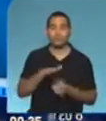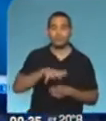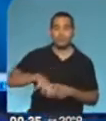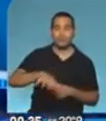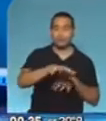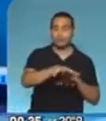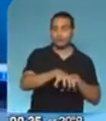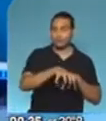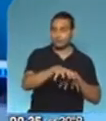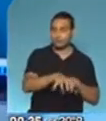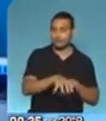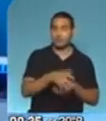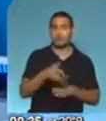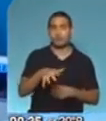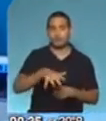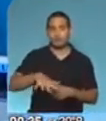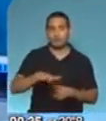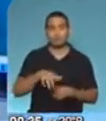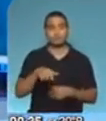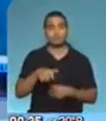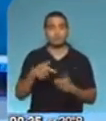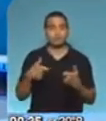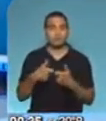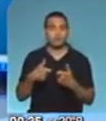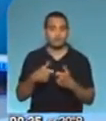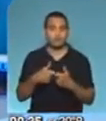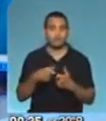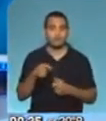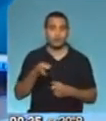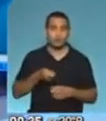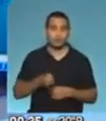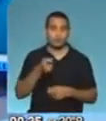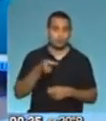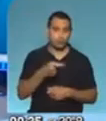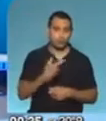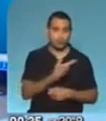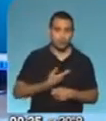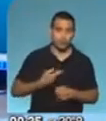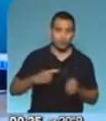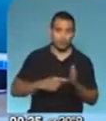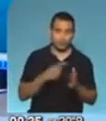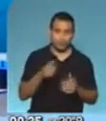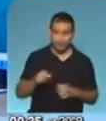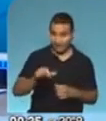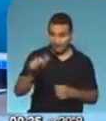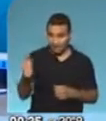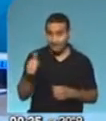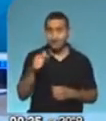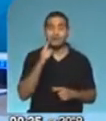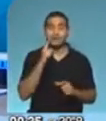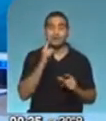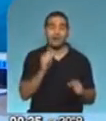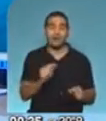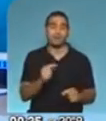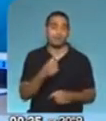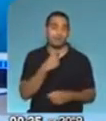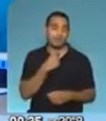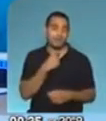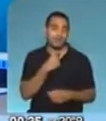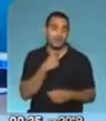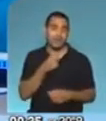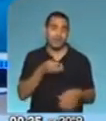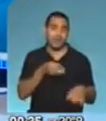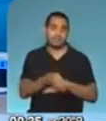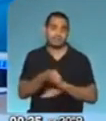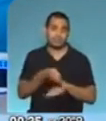Agronomía, donde una cooperadora que le ganó un juicio al gobierno de la ciudad de Buenos Aires reclama la posibilidad de tener el